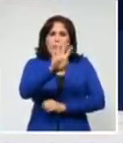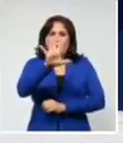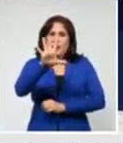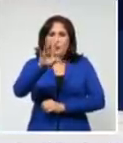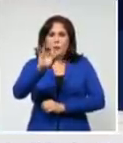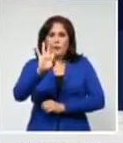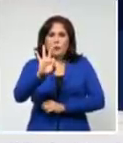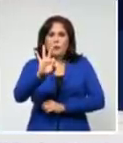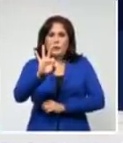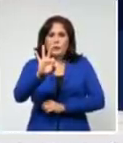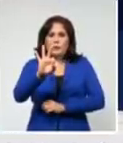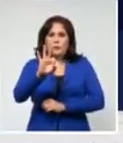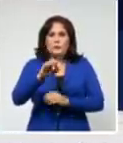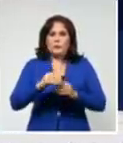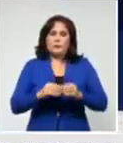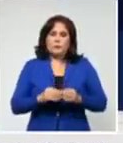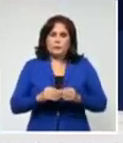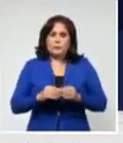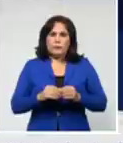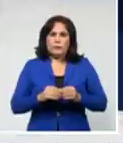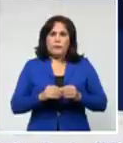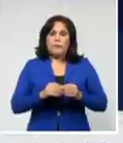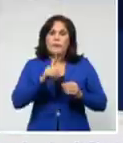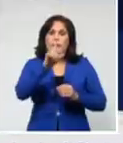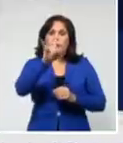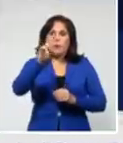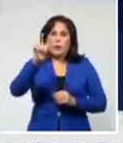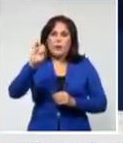6.674.458, con